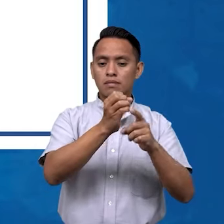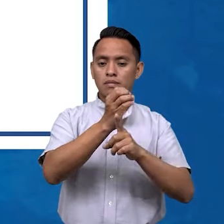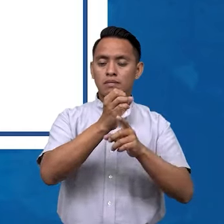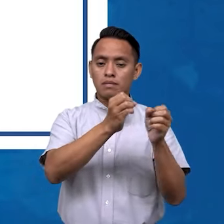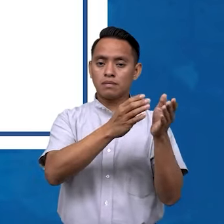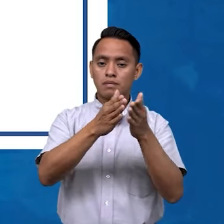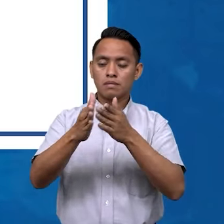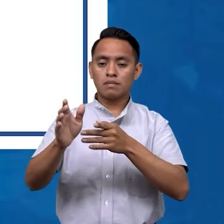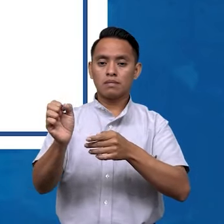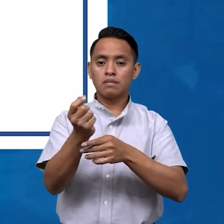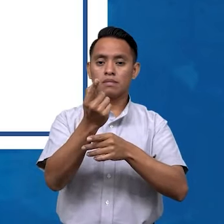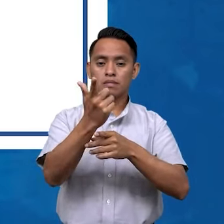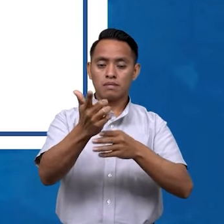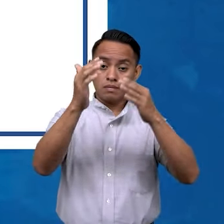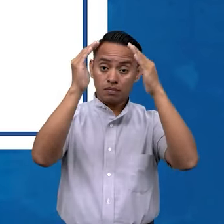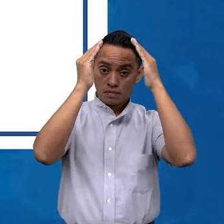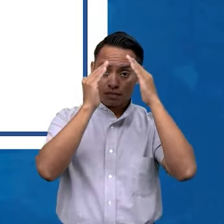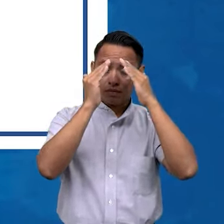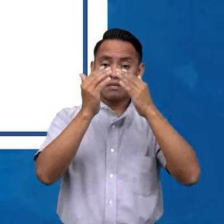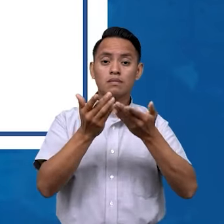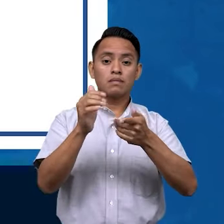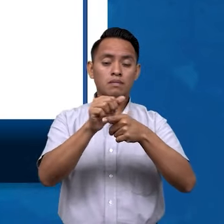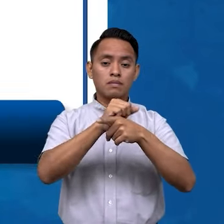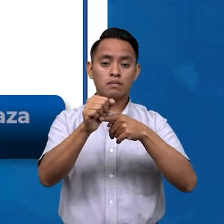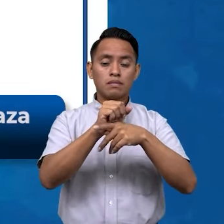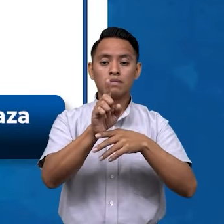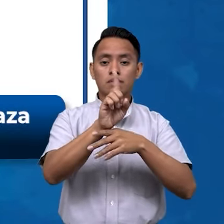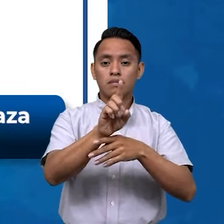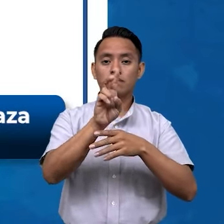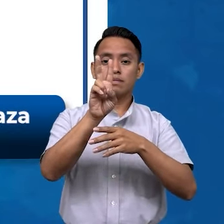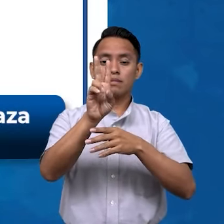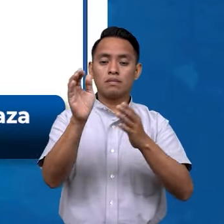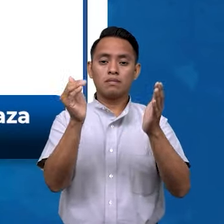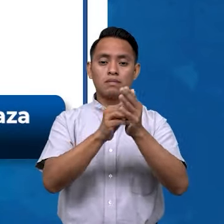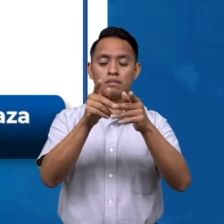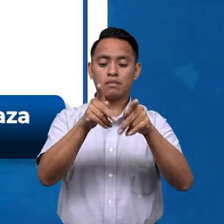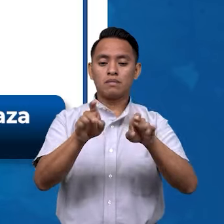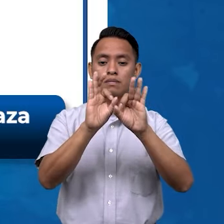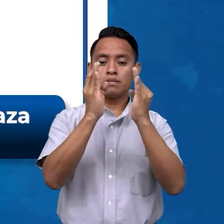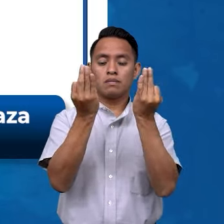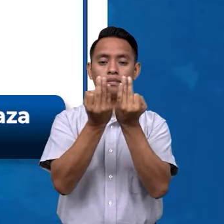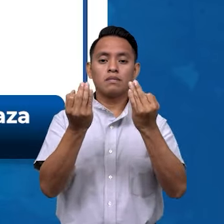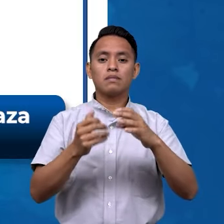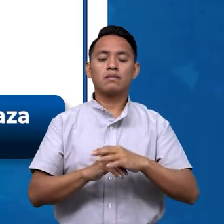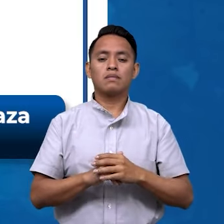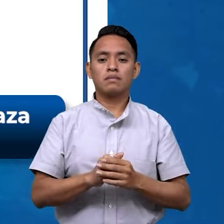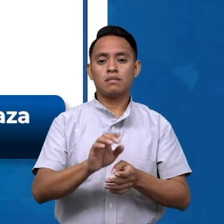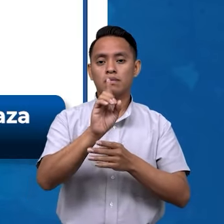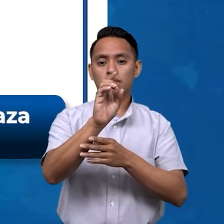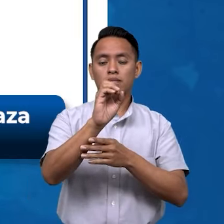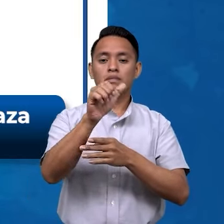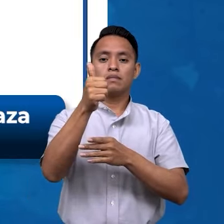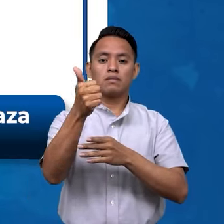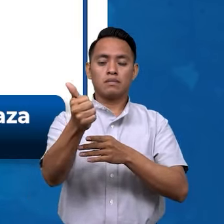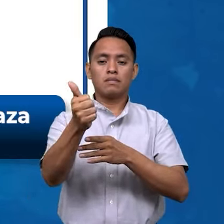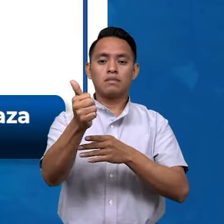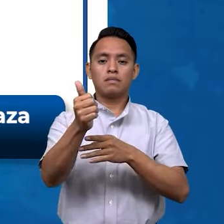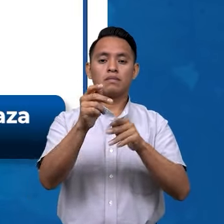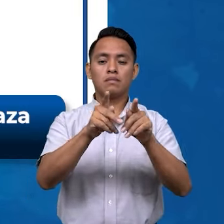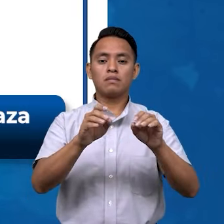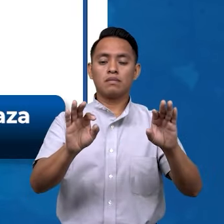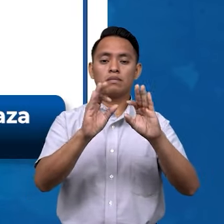primer ejercicio, donde ponemos en práctica 12.000 planes familiares y los 106 planes